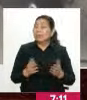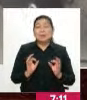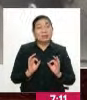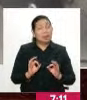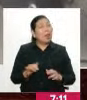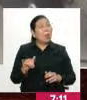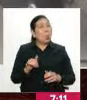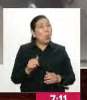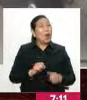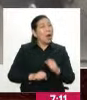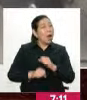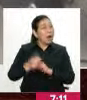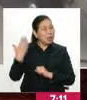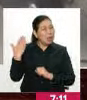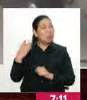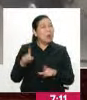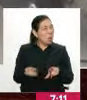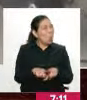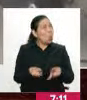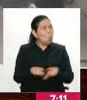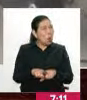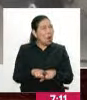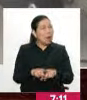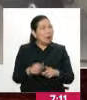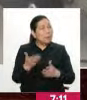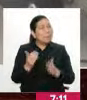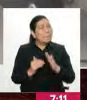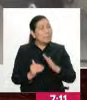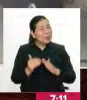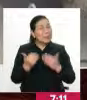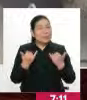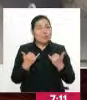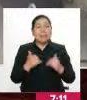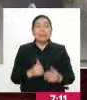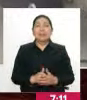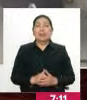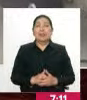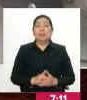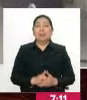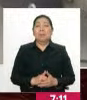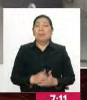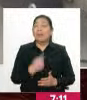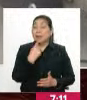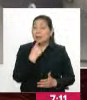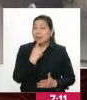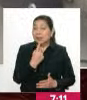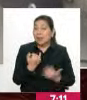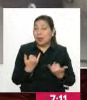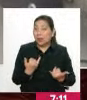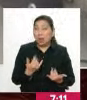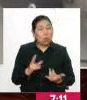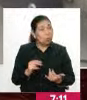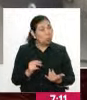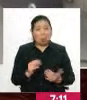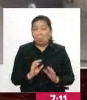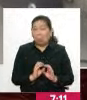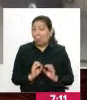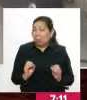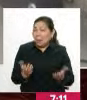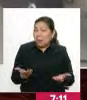bastante similar al que ocurrió el año pasado. Uh-huh. Quizás lo más resaltante en este caso que habría que mencionar es de que no se ha